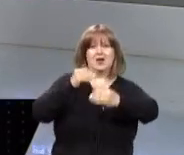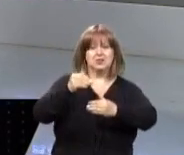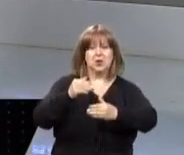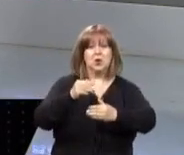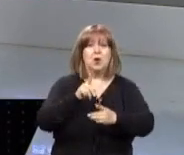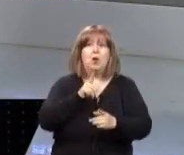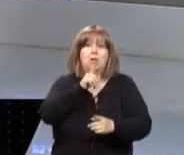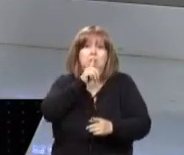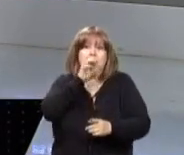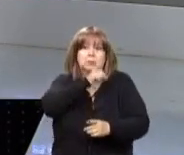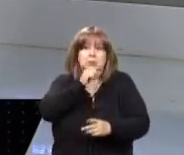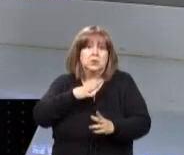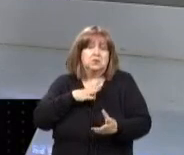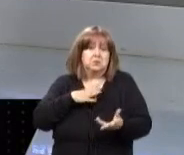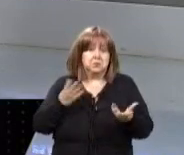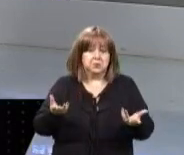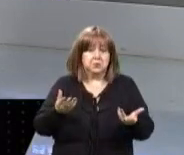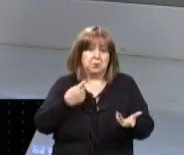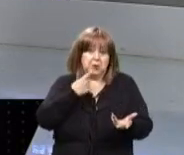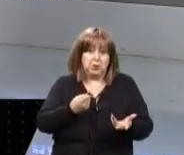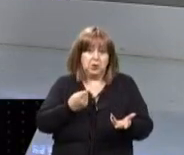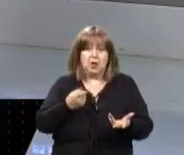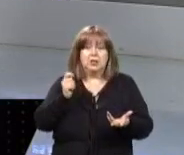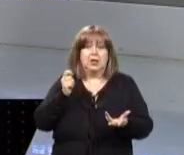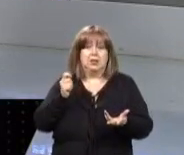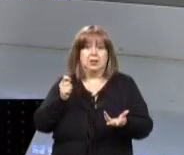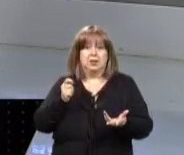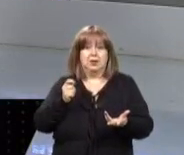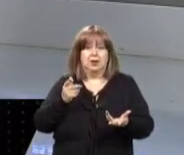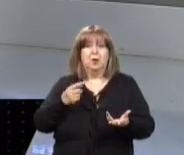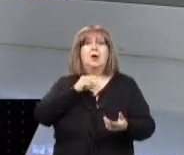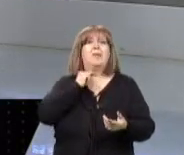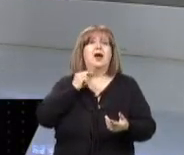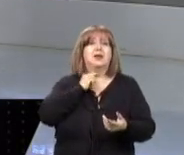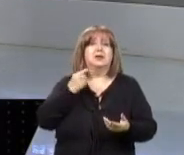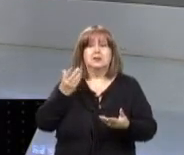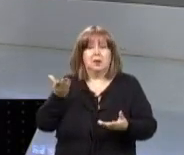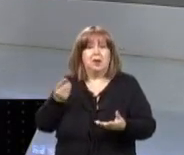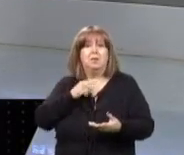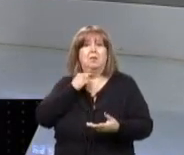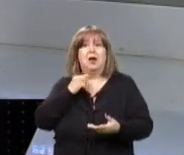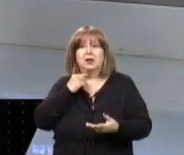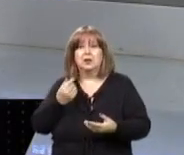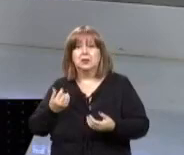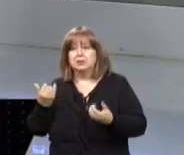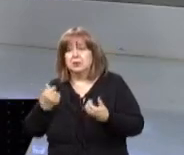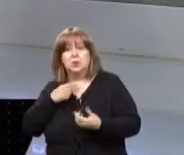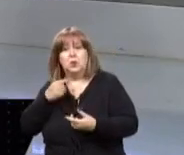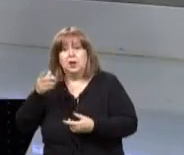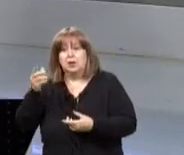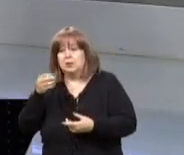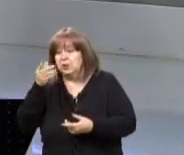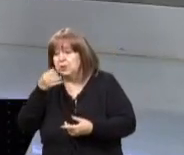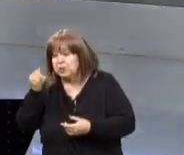todavía como un deseo a futuro? Digo, todo el personal civil, cuando iban los sacerdotes a confesarlo y les sacaban información, todo eso que sabemos que